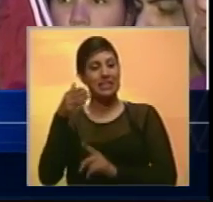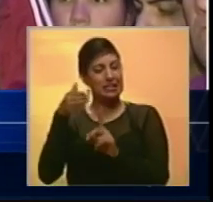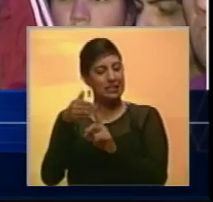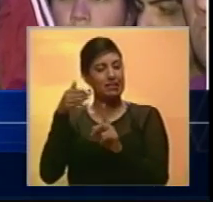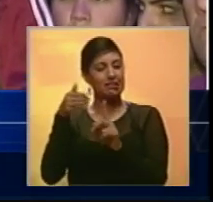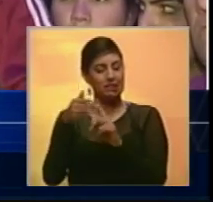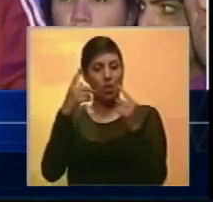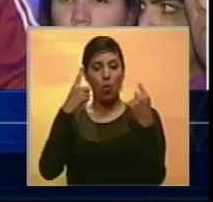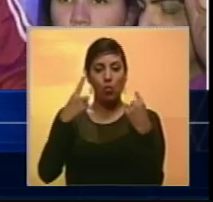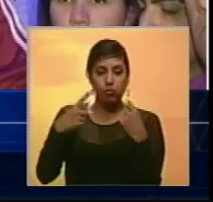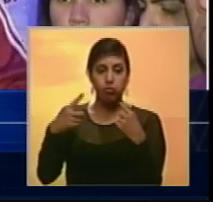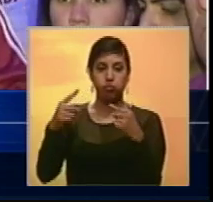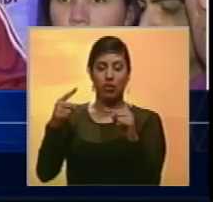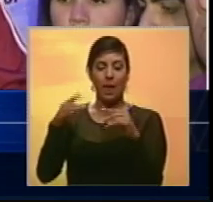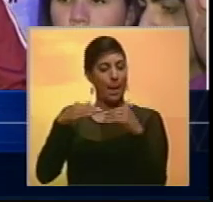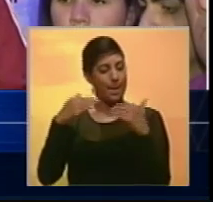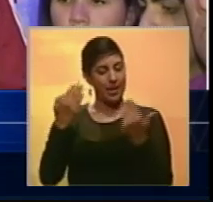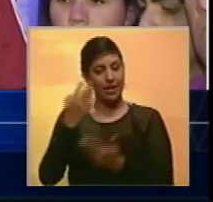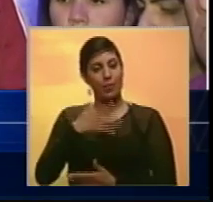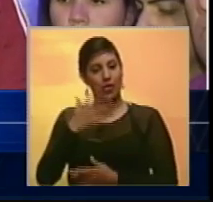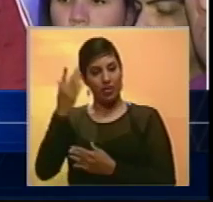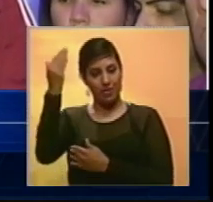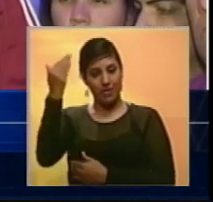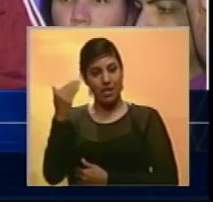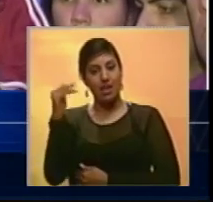perseguidos y exiliados para que puedan